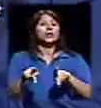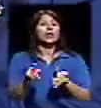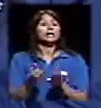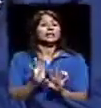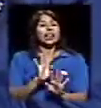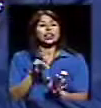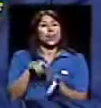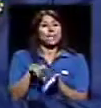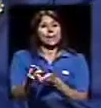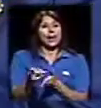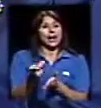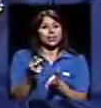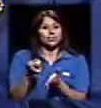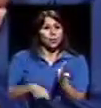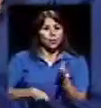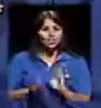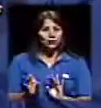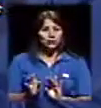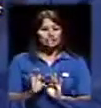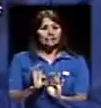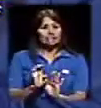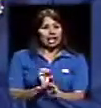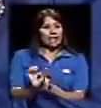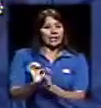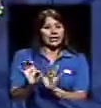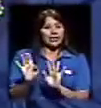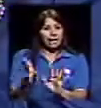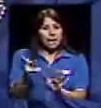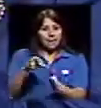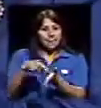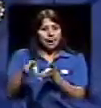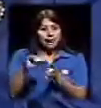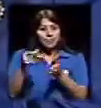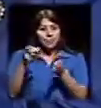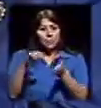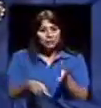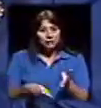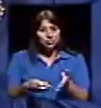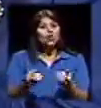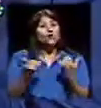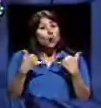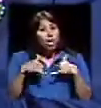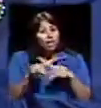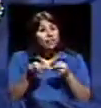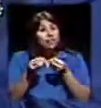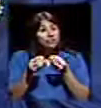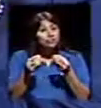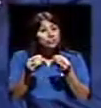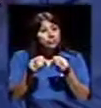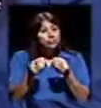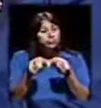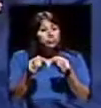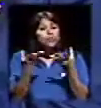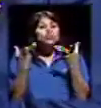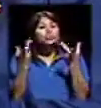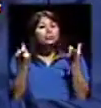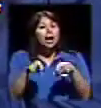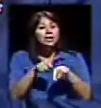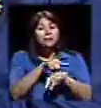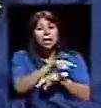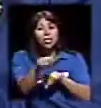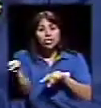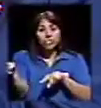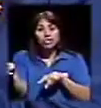ahí, que sabemos que eso no se va a erradicar en un 100%, pero que se pueden hacer esfuerzos para mitigarlo y que reconocemos